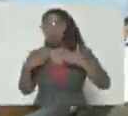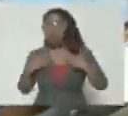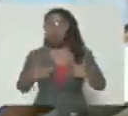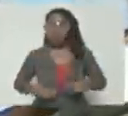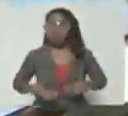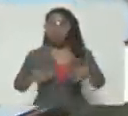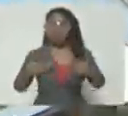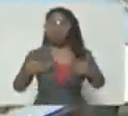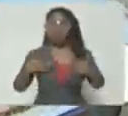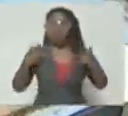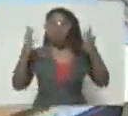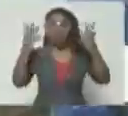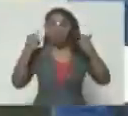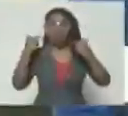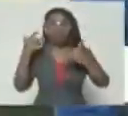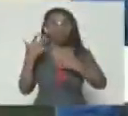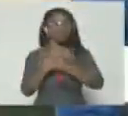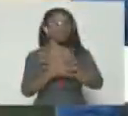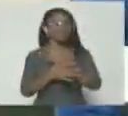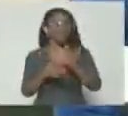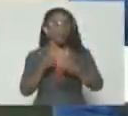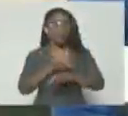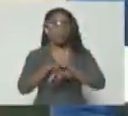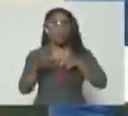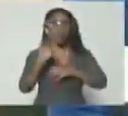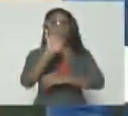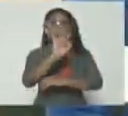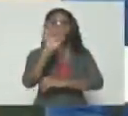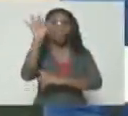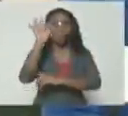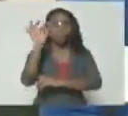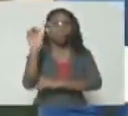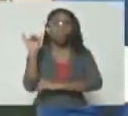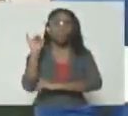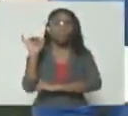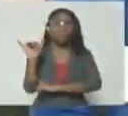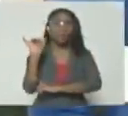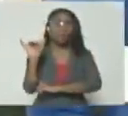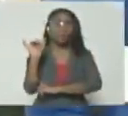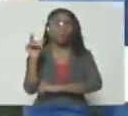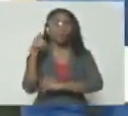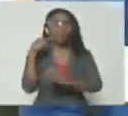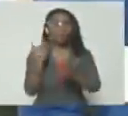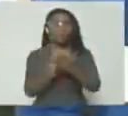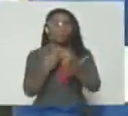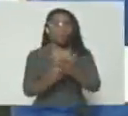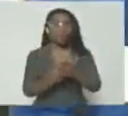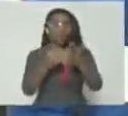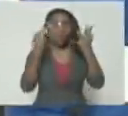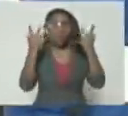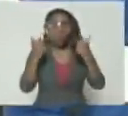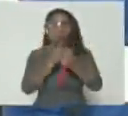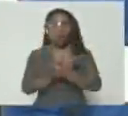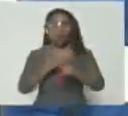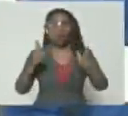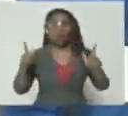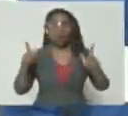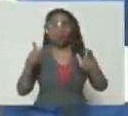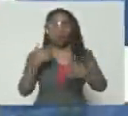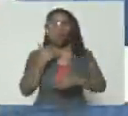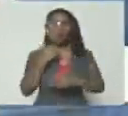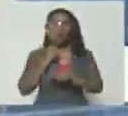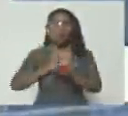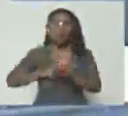animal, que es mayor del 3%. Asimismo, evidenciamos que los animales estén libres de